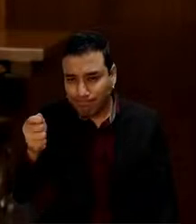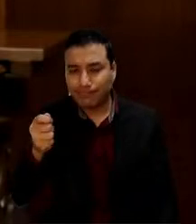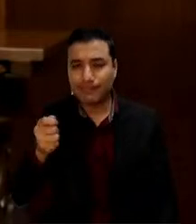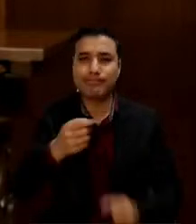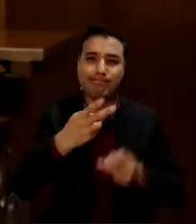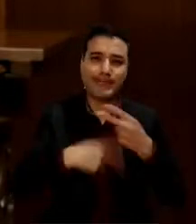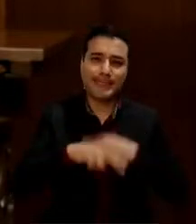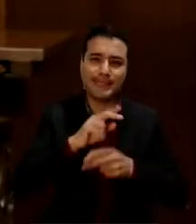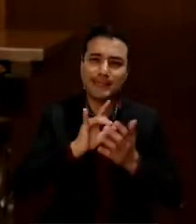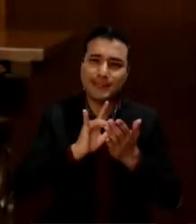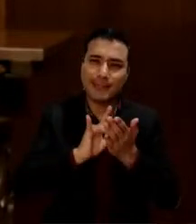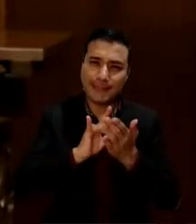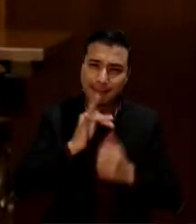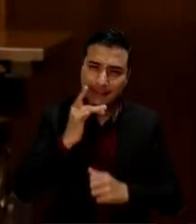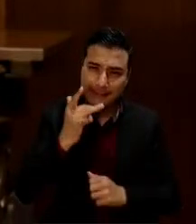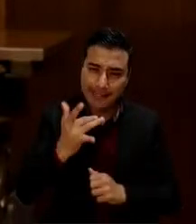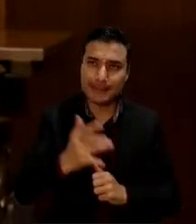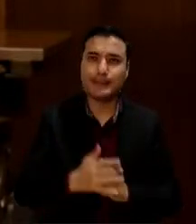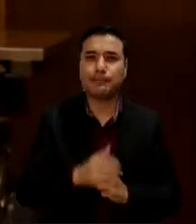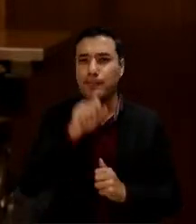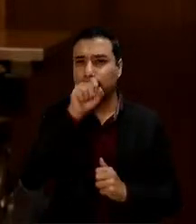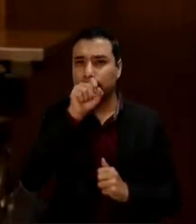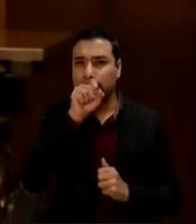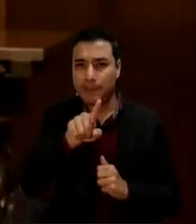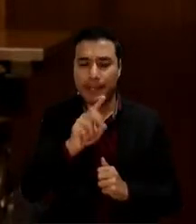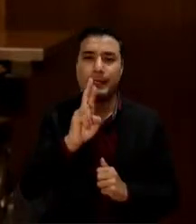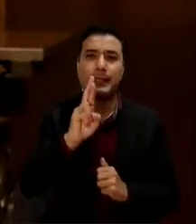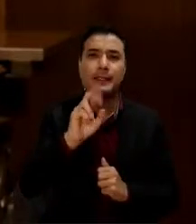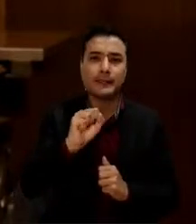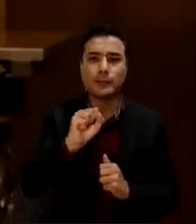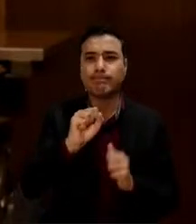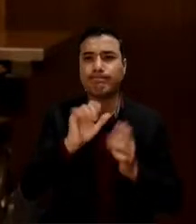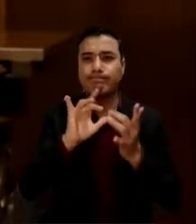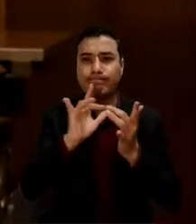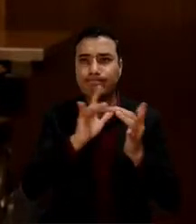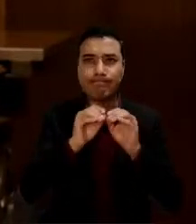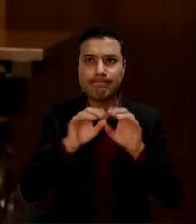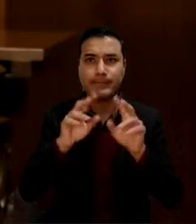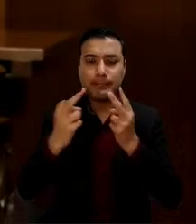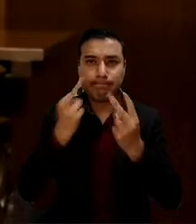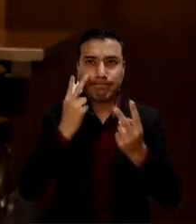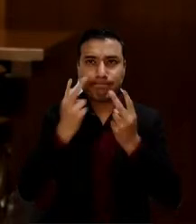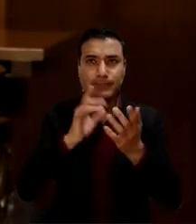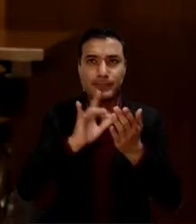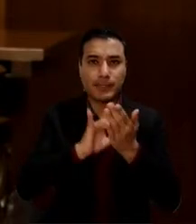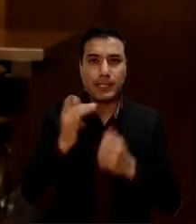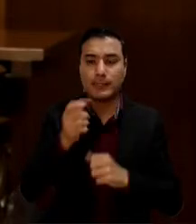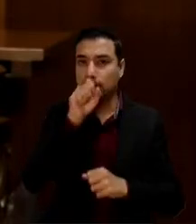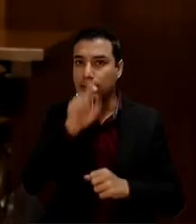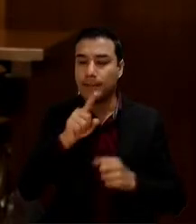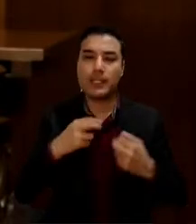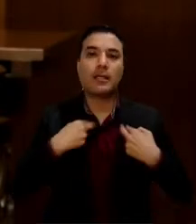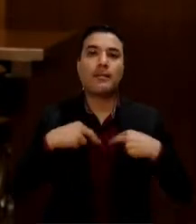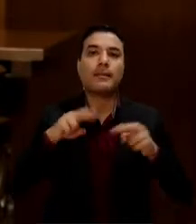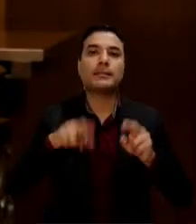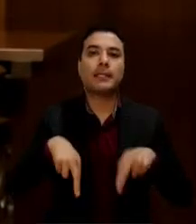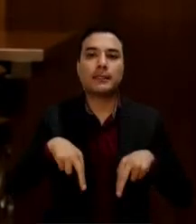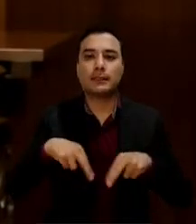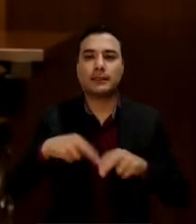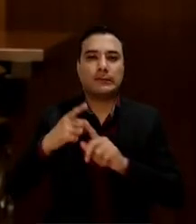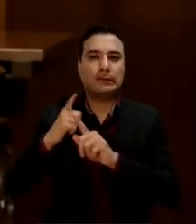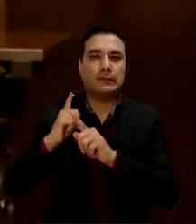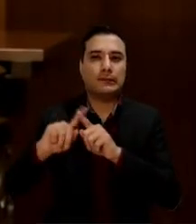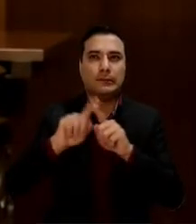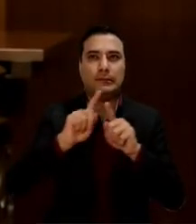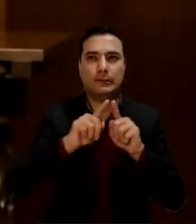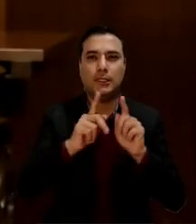asistencia en las diversas plataformas digitales, a los representantes de los distintos medios